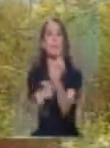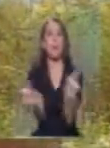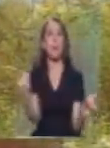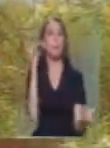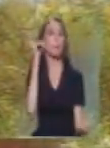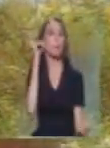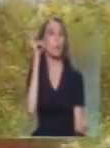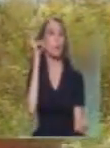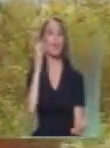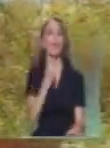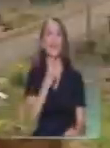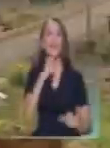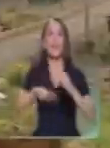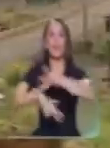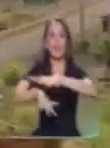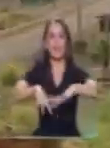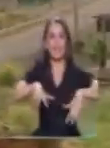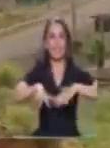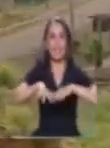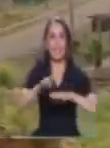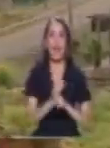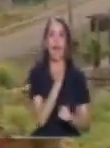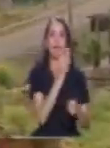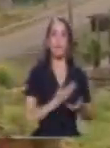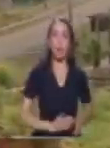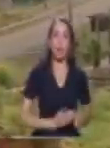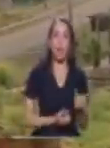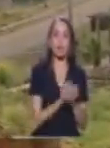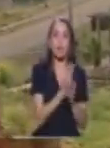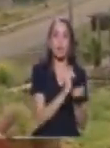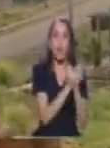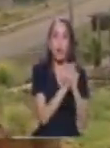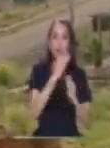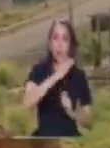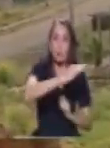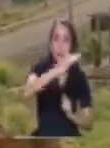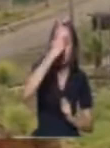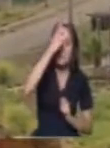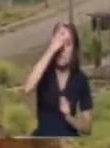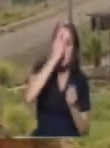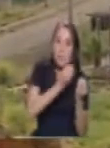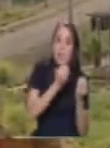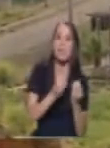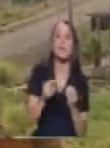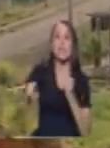de la isla de Robinson Crusoe. Desde la Fundación para la Innovación Agraria vemos un gran potencial en la isla,